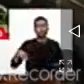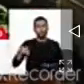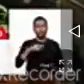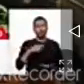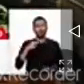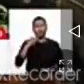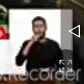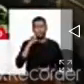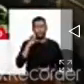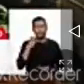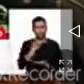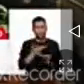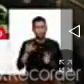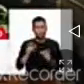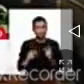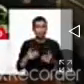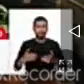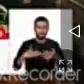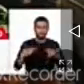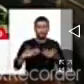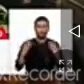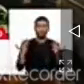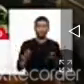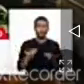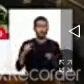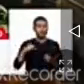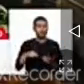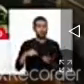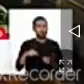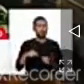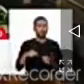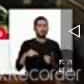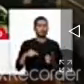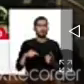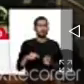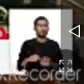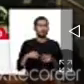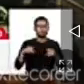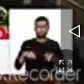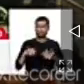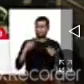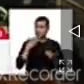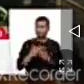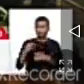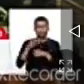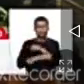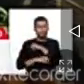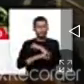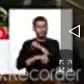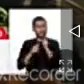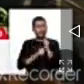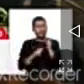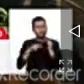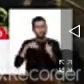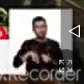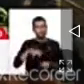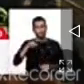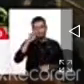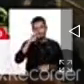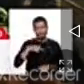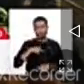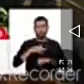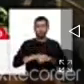Qué gusto estar nuevamente en este querido país hermano de la República del Perú.